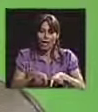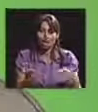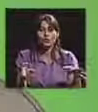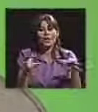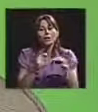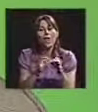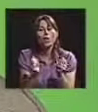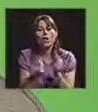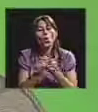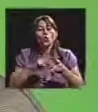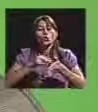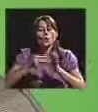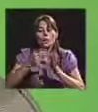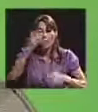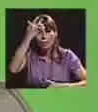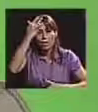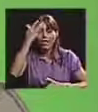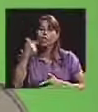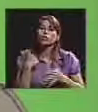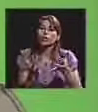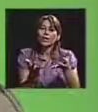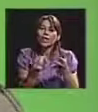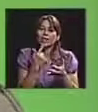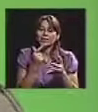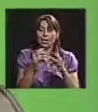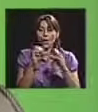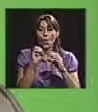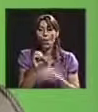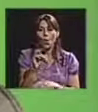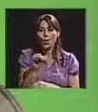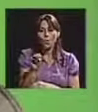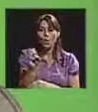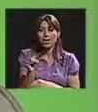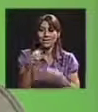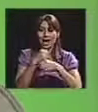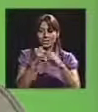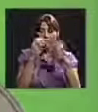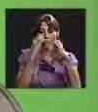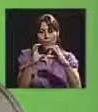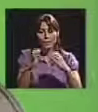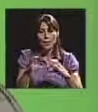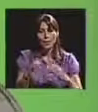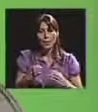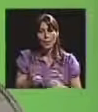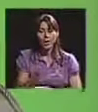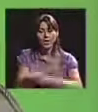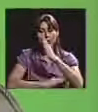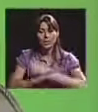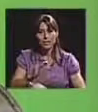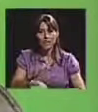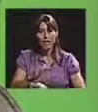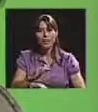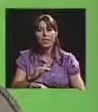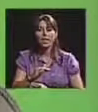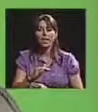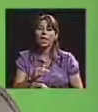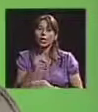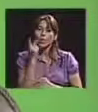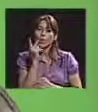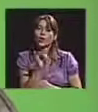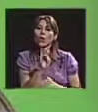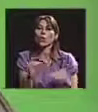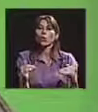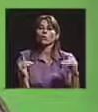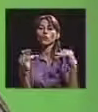más bien quisiera decir que las clasificaciones que hace la Organización Mundial de la Salud de la discapacidad lo ponen como un rango de